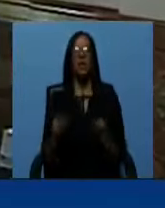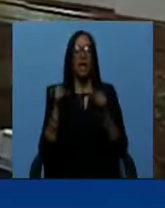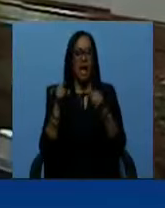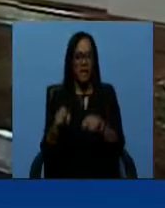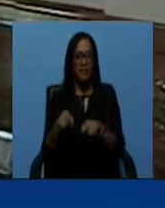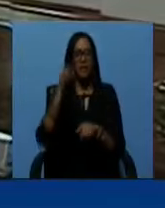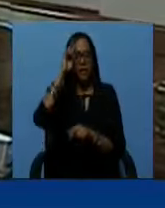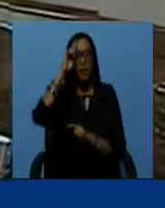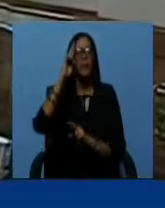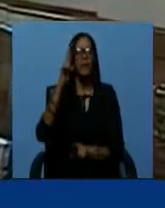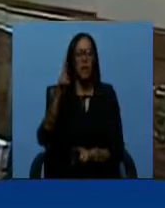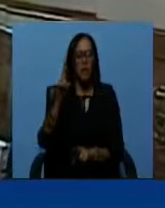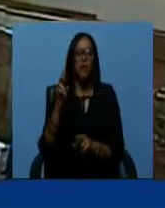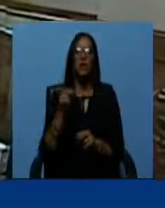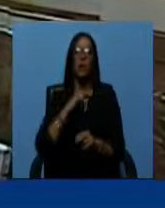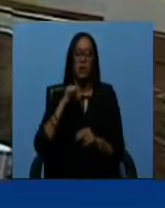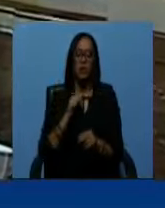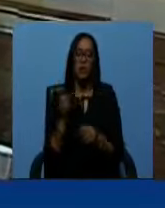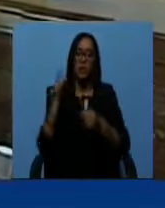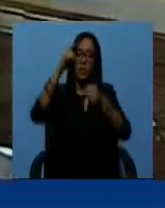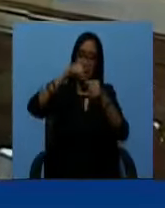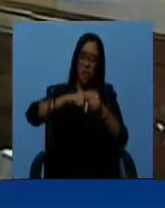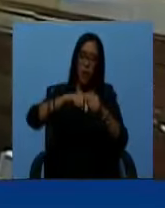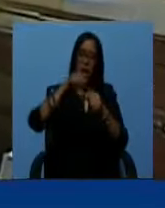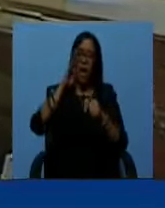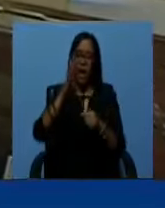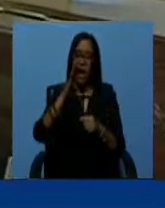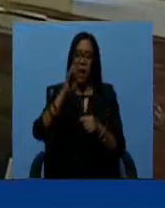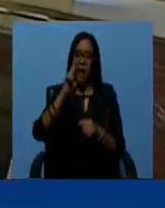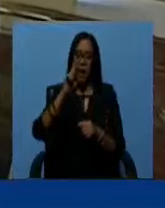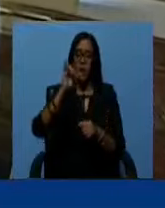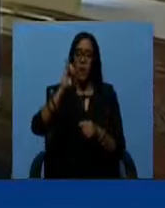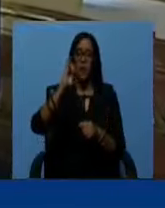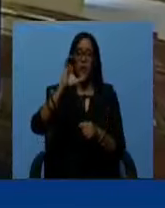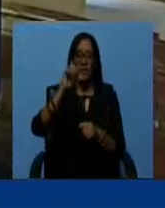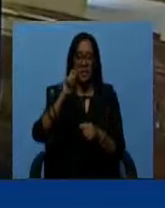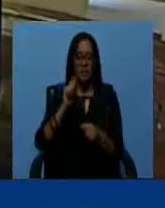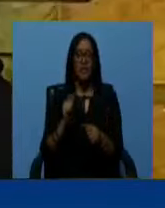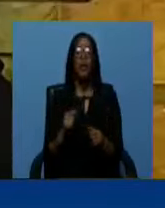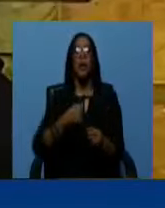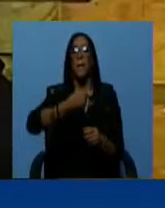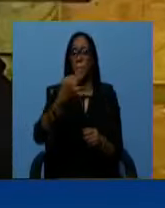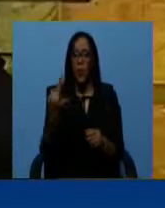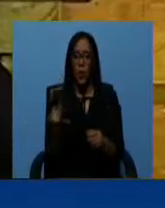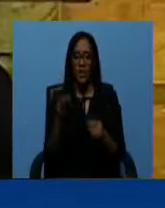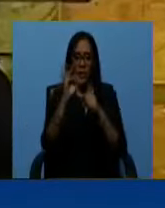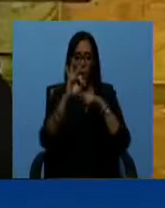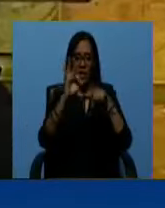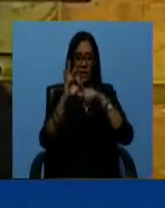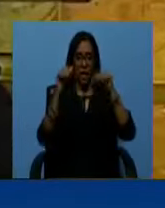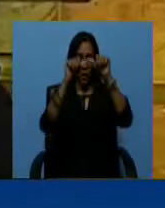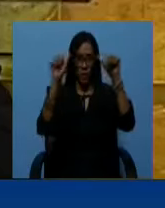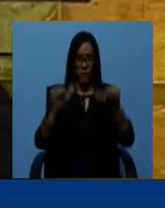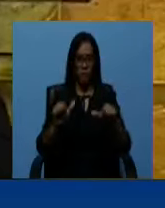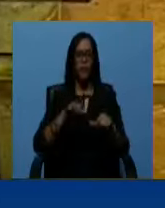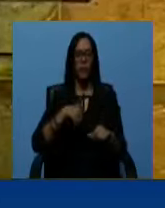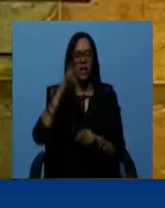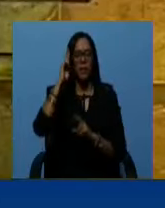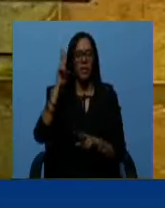respetada cuando ingresemos a los BRICS y estemos en el sistema monetario, multimonetario de los BRICS, podrán